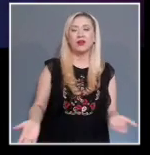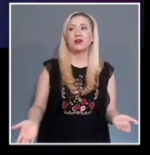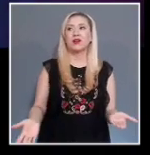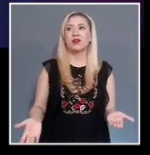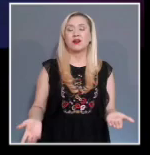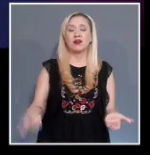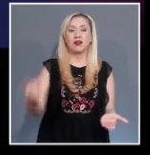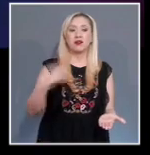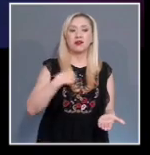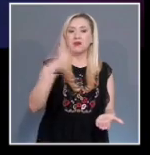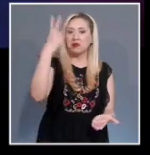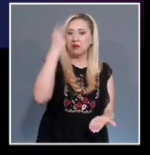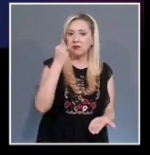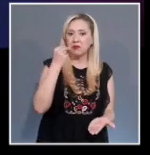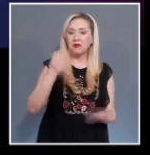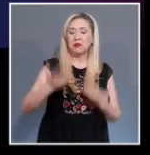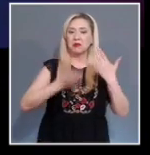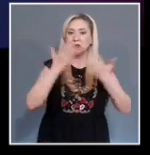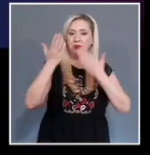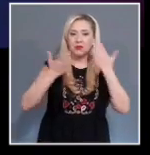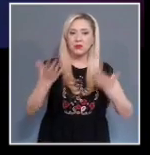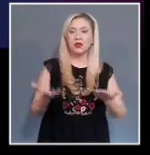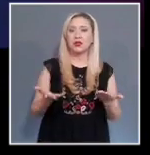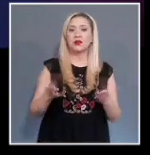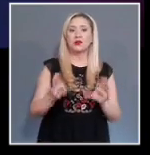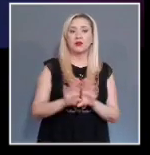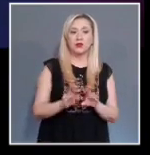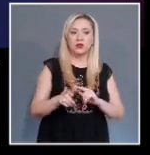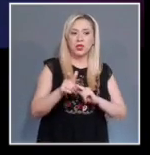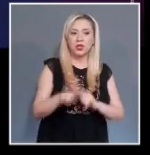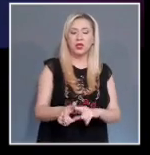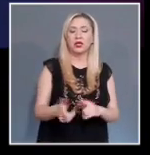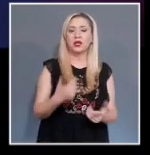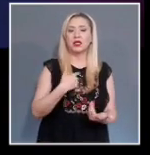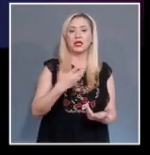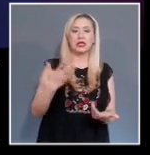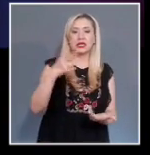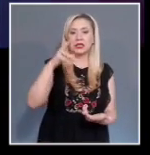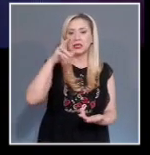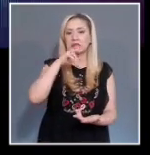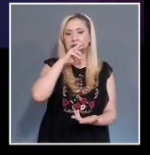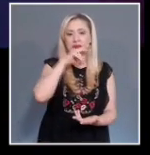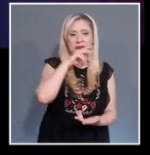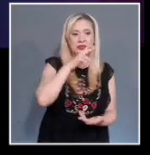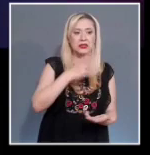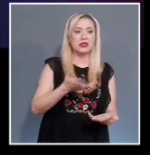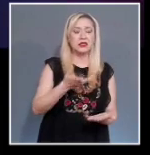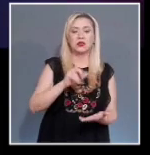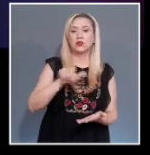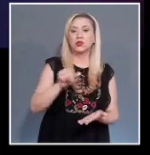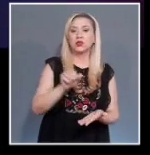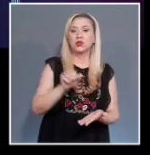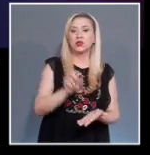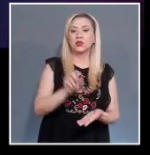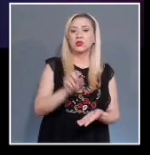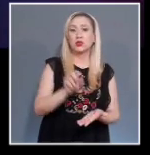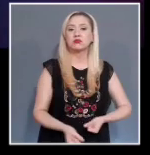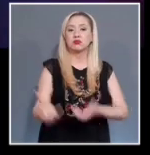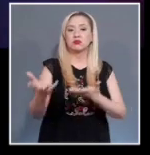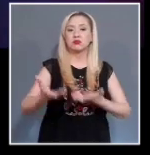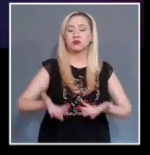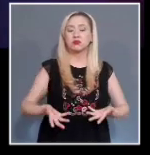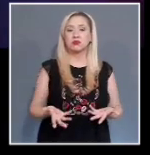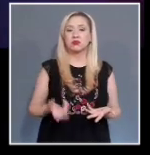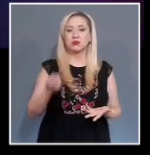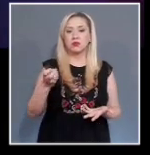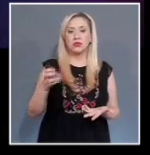lo cual está contra la ley, desconocimiento de normas escolares, de los protocolos que deben de seguirse, segregación de los